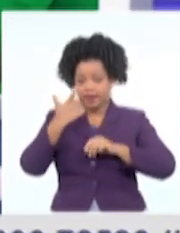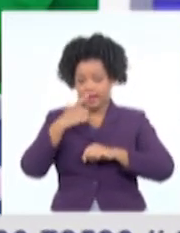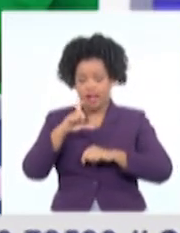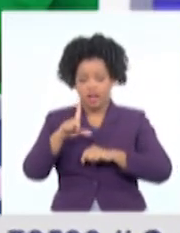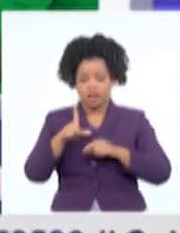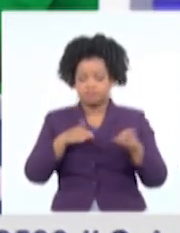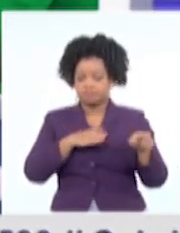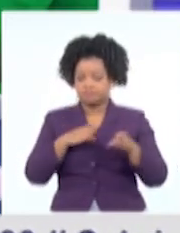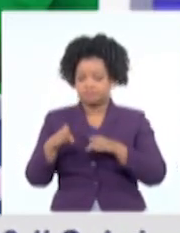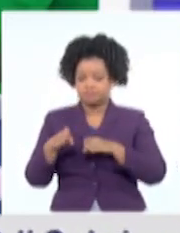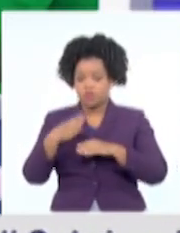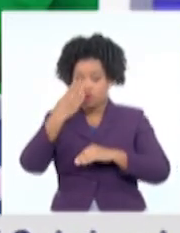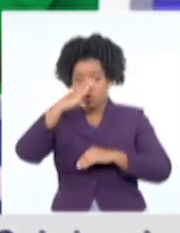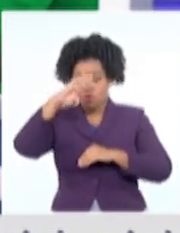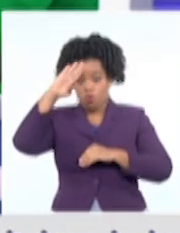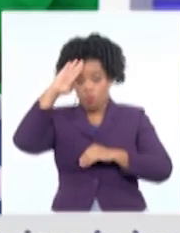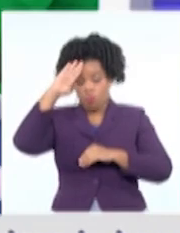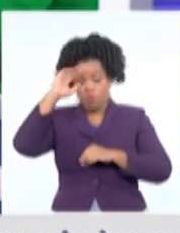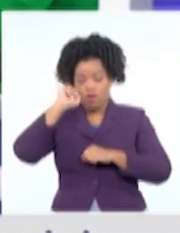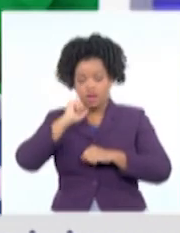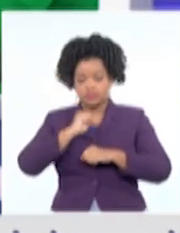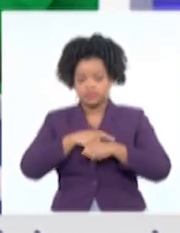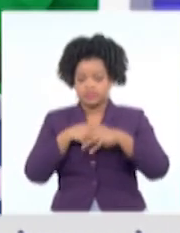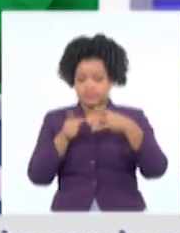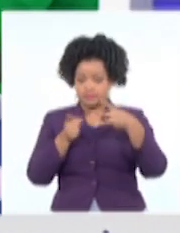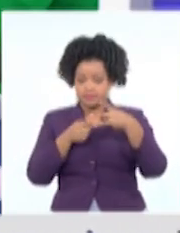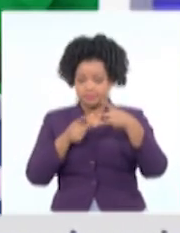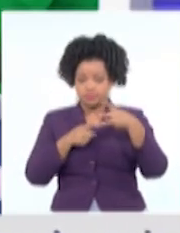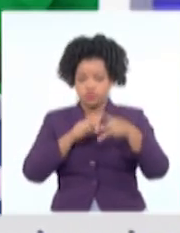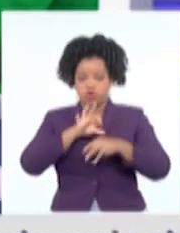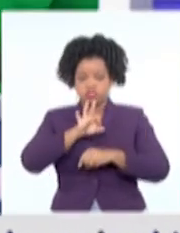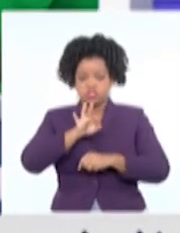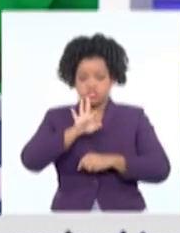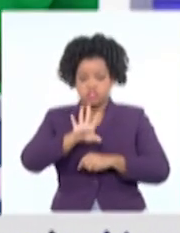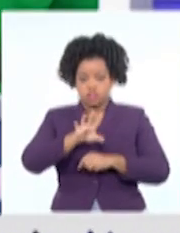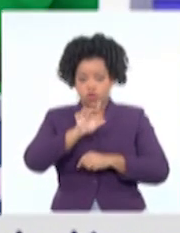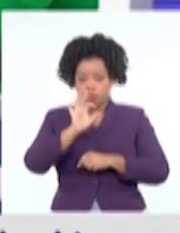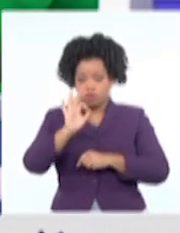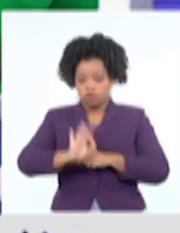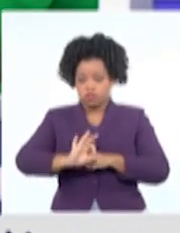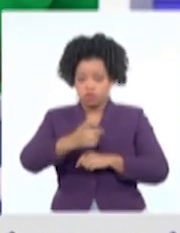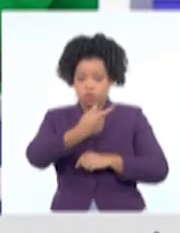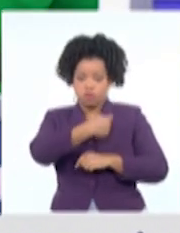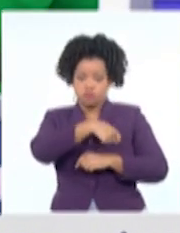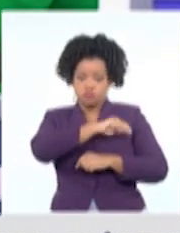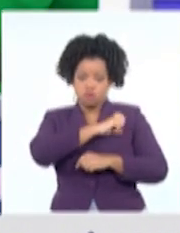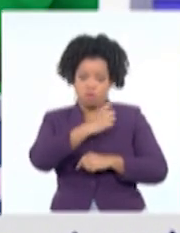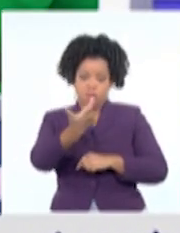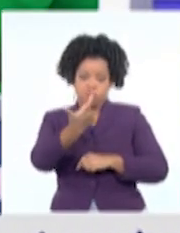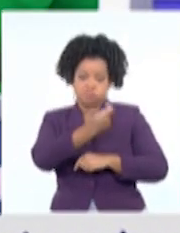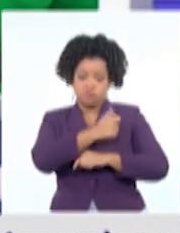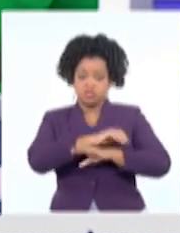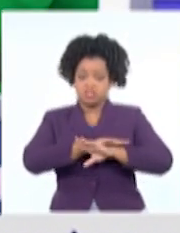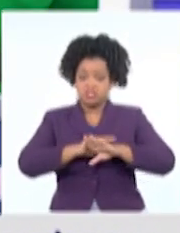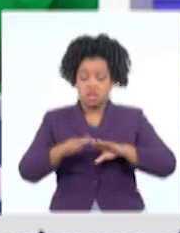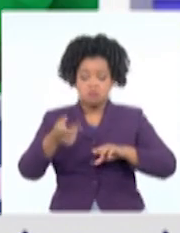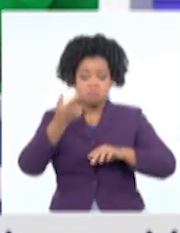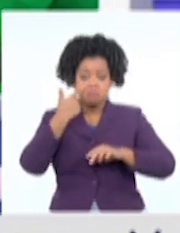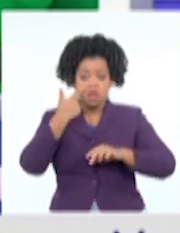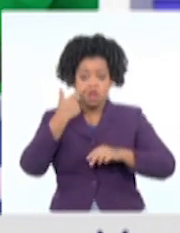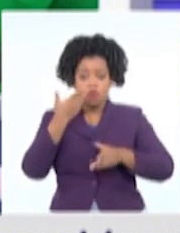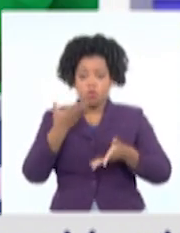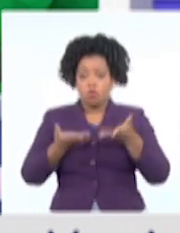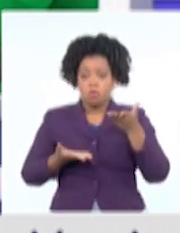lugar con el 85% de la población vacunada, que ya vimos ahora que es muy superior en